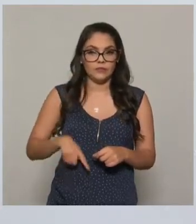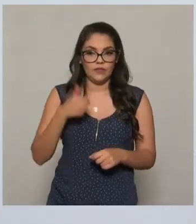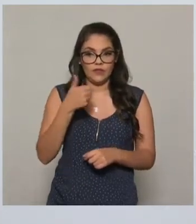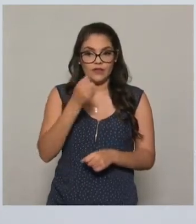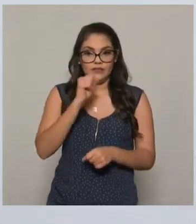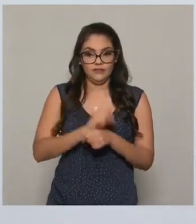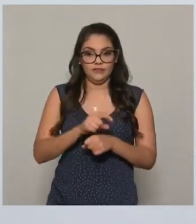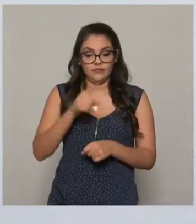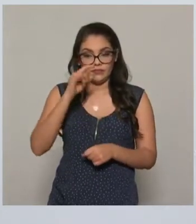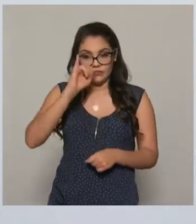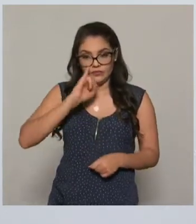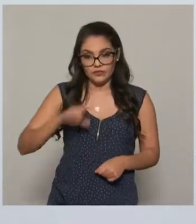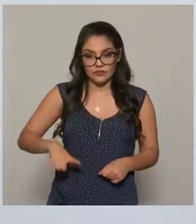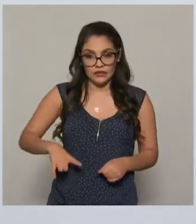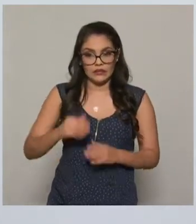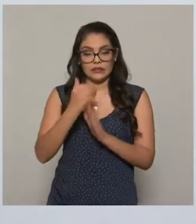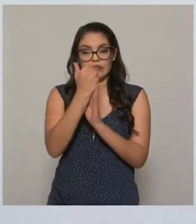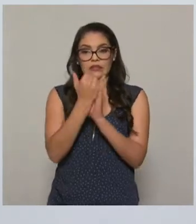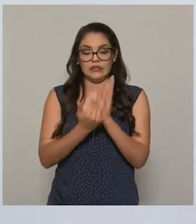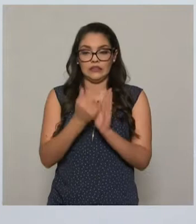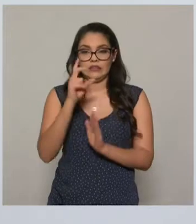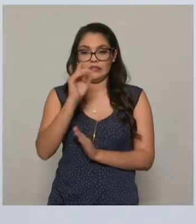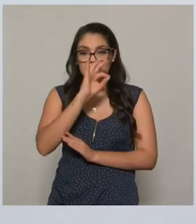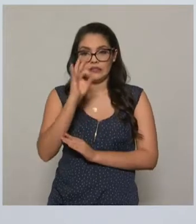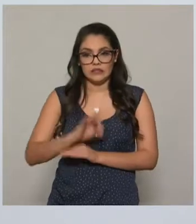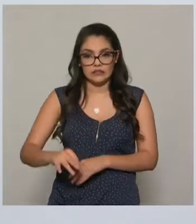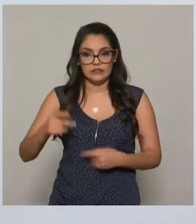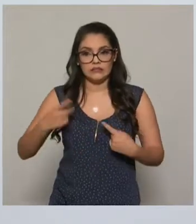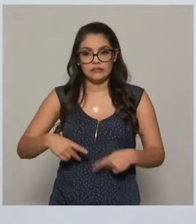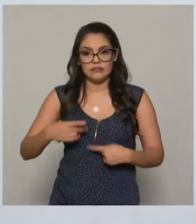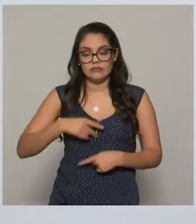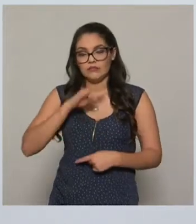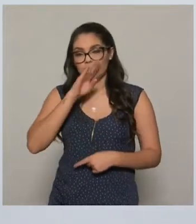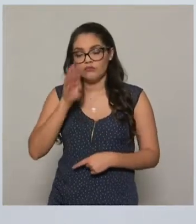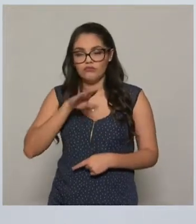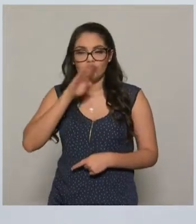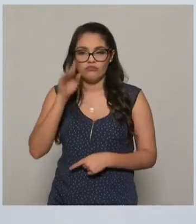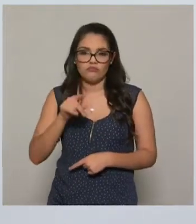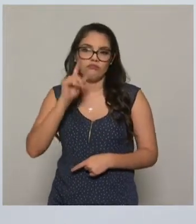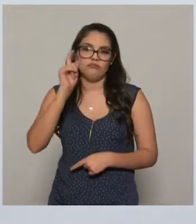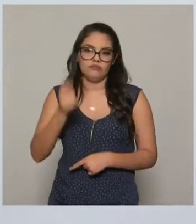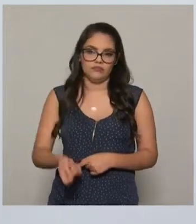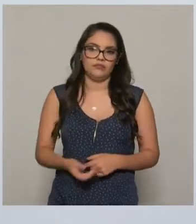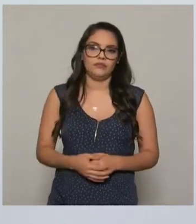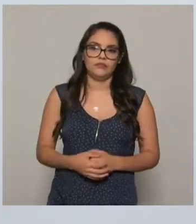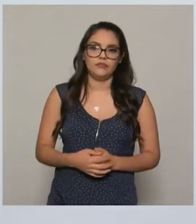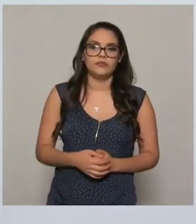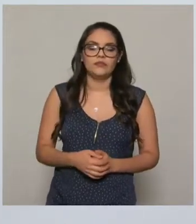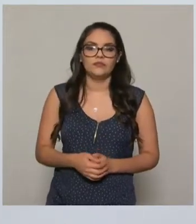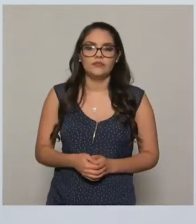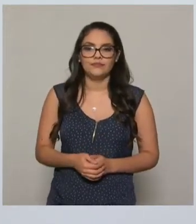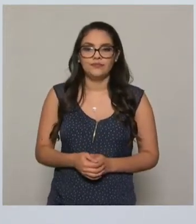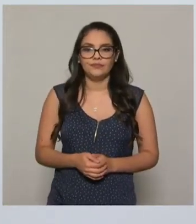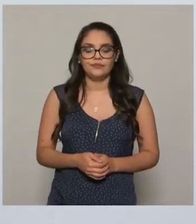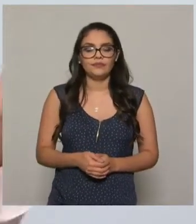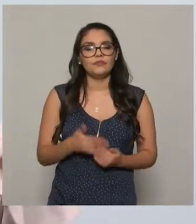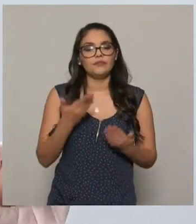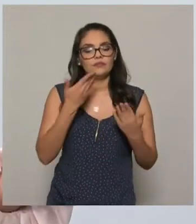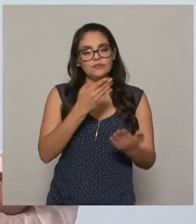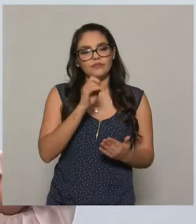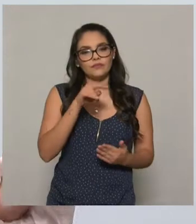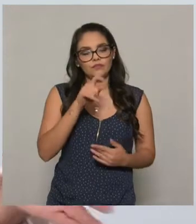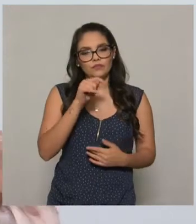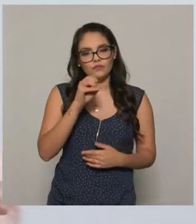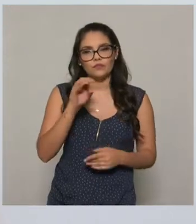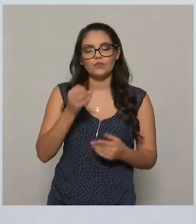Sheinbaum es reducir 30% el número de víctimas fatales, es decir, el número de muertos. En este sentido, Ernesto Osorio, ¿cuántos